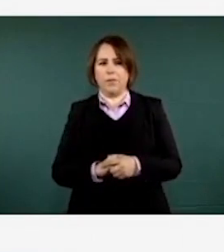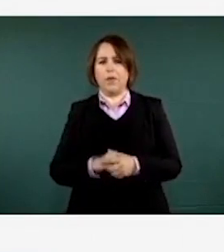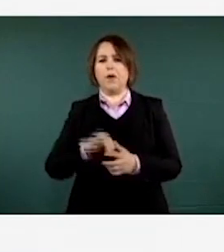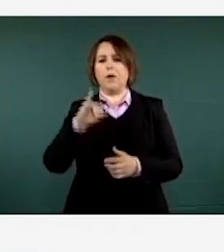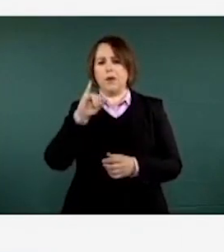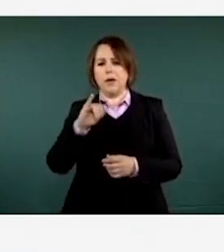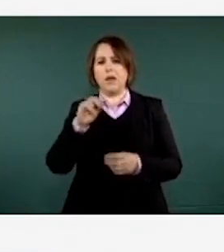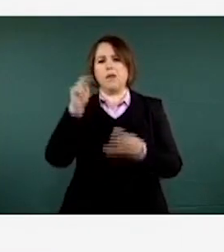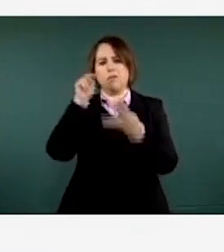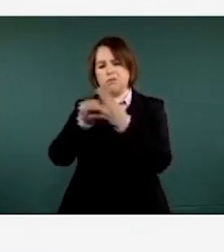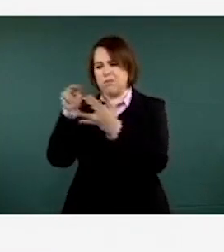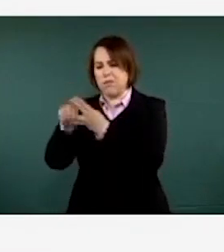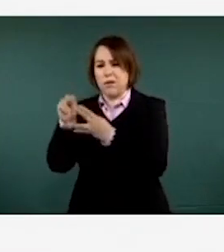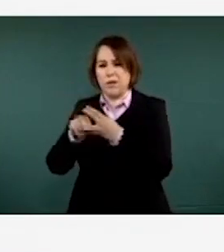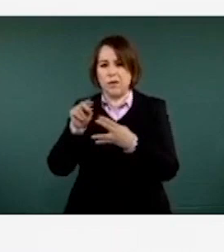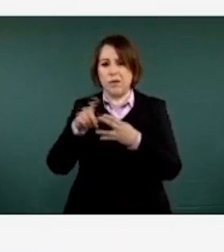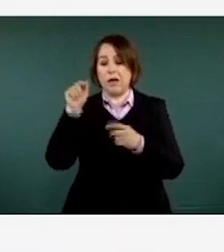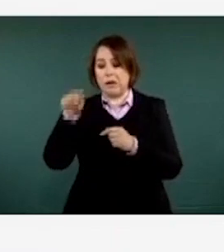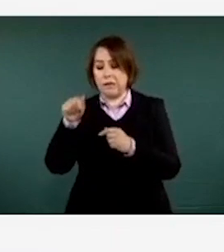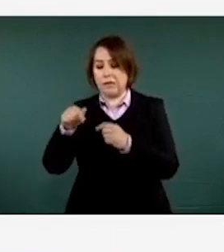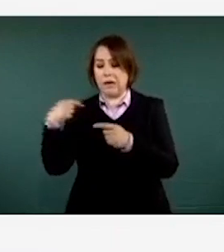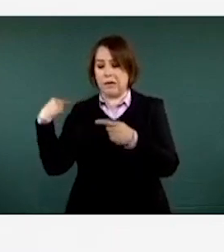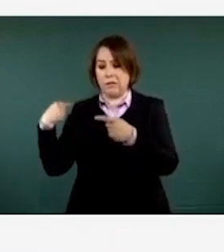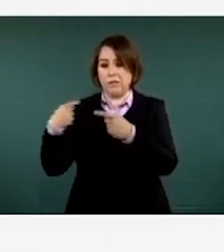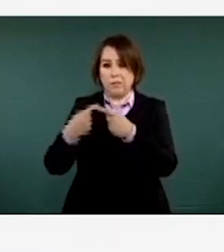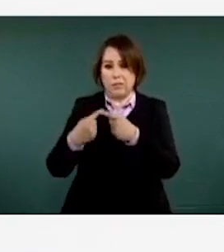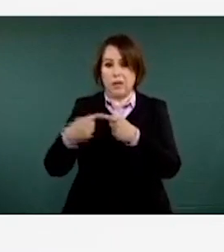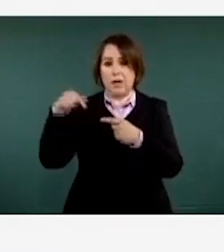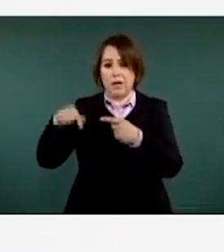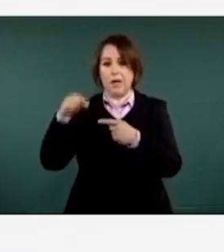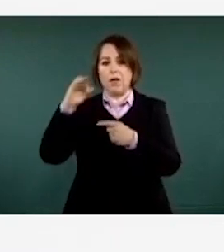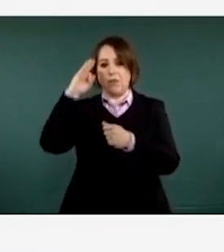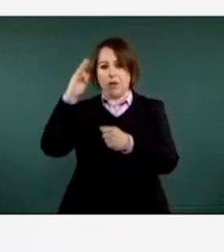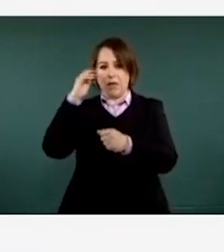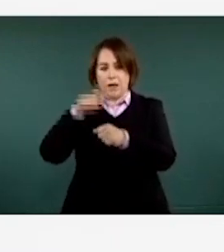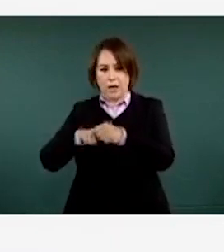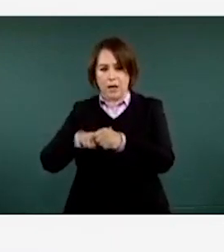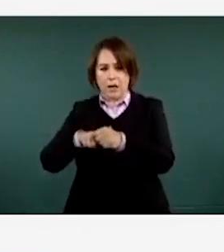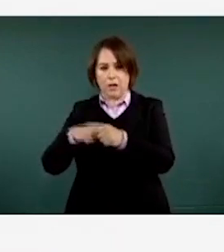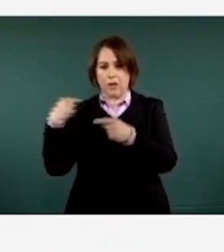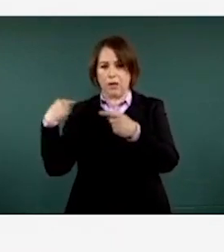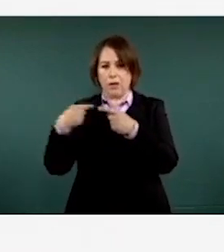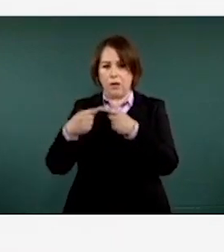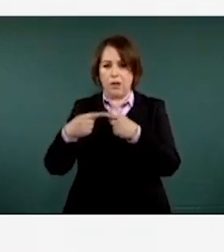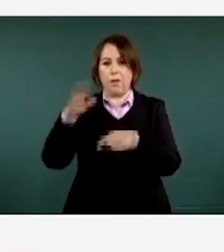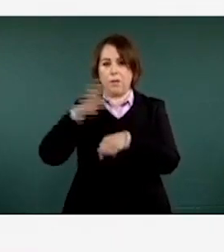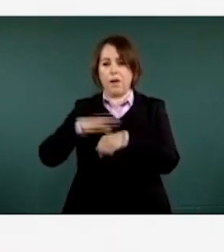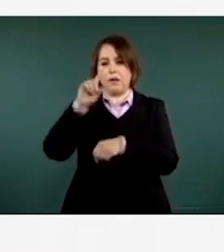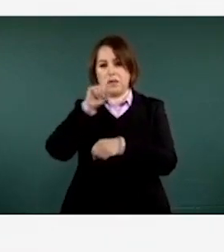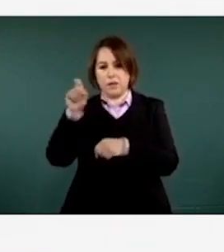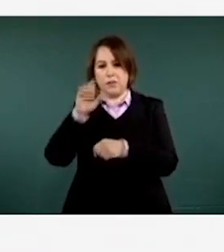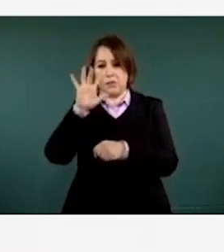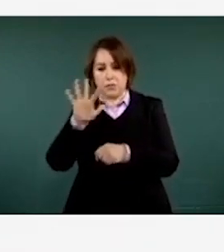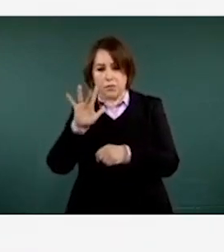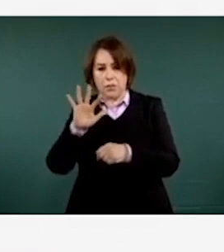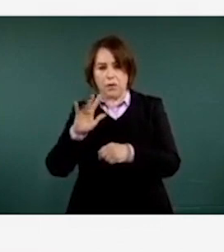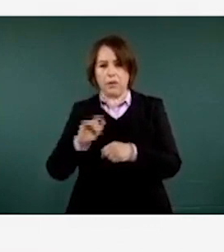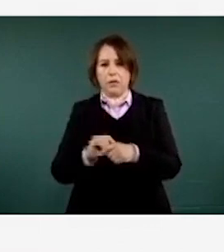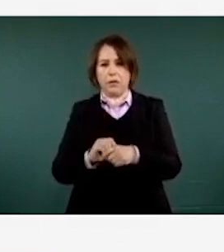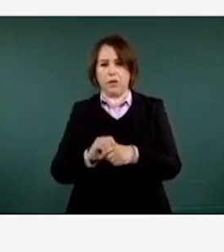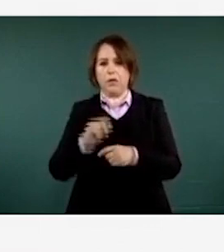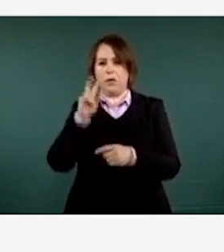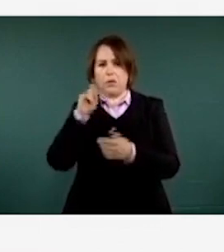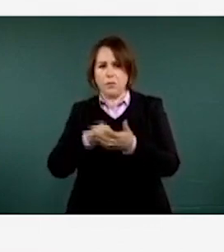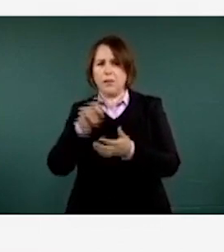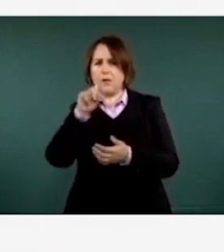entidad, de los cuales 1.903 están identificados como vinculados a la delincuencia organizada. Y la gran mayoría de